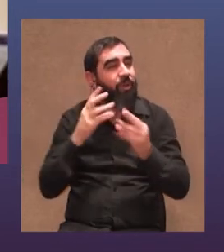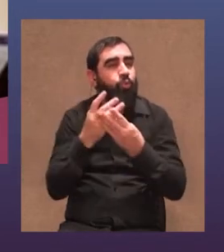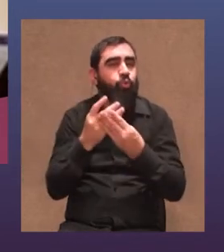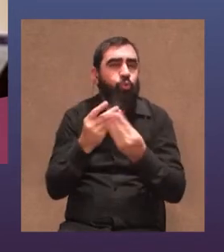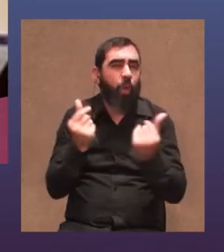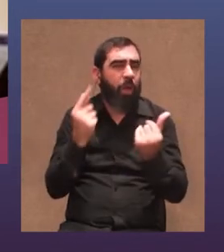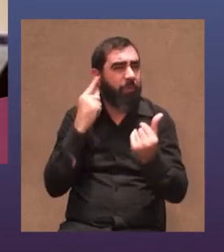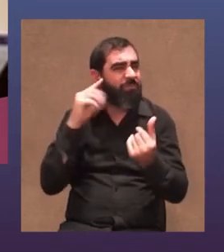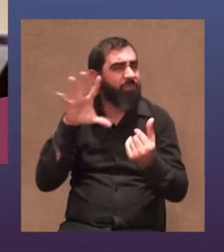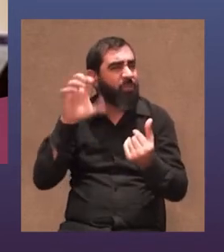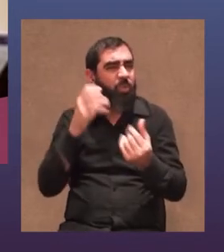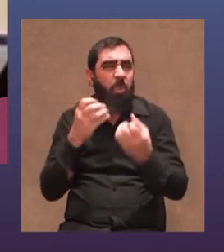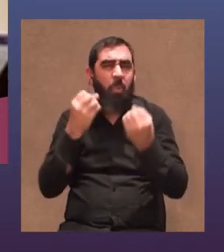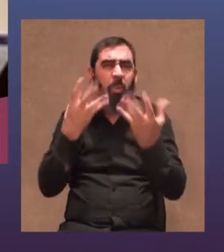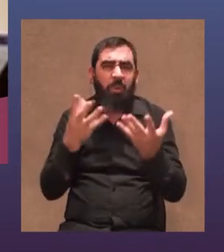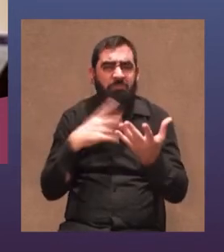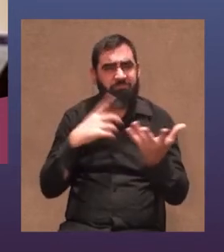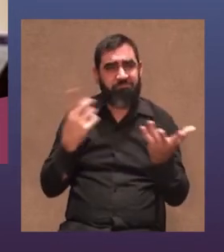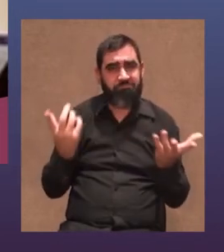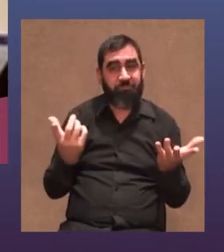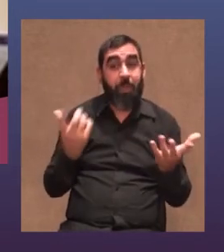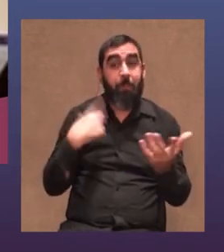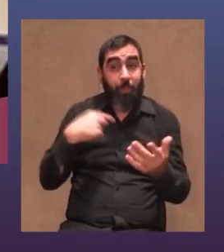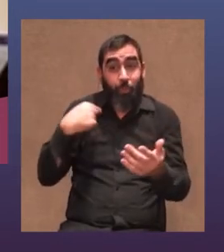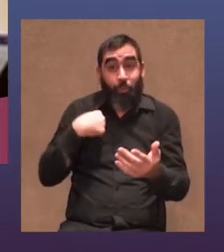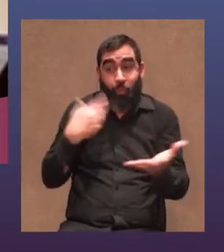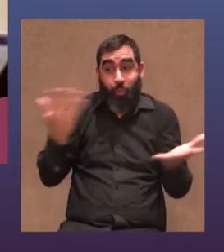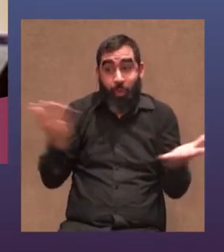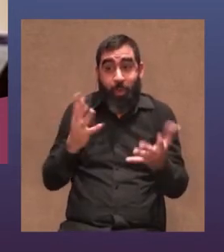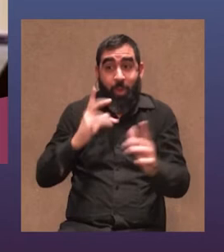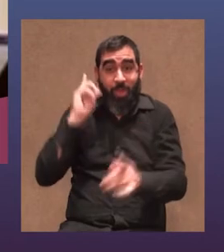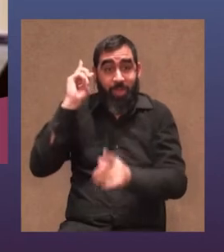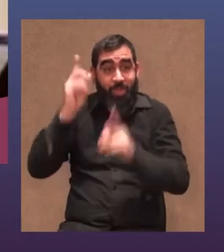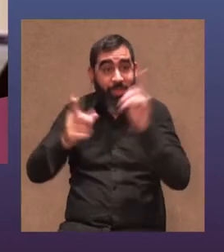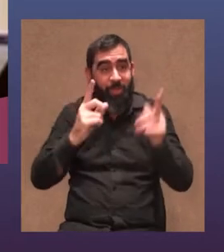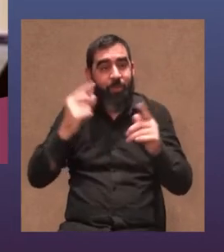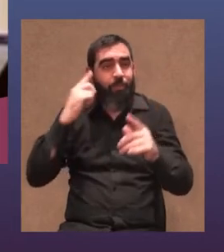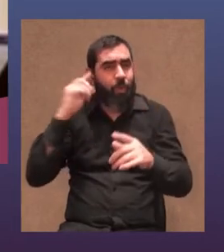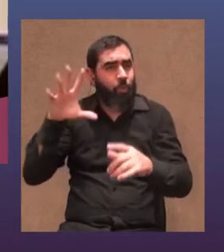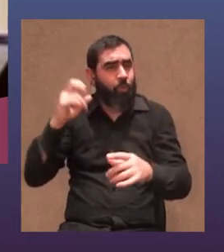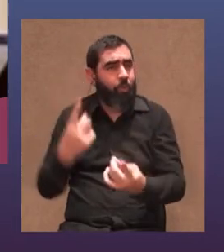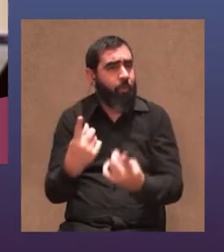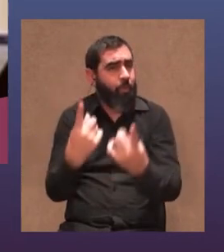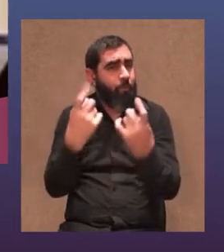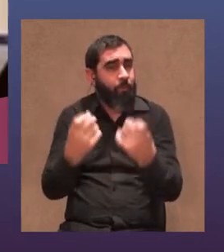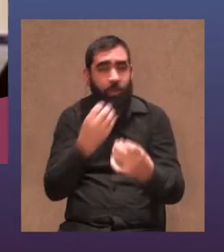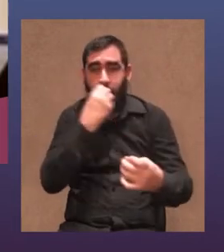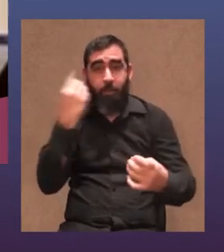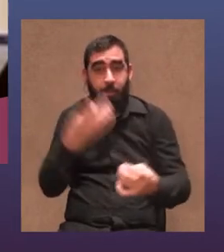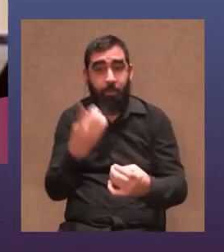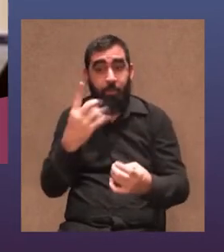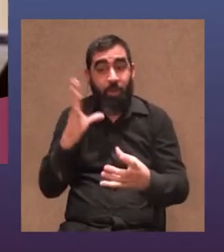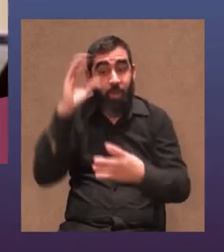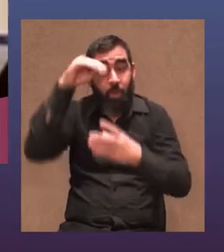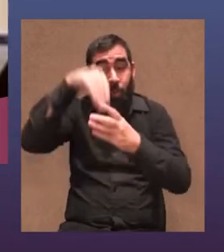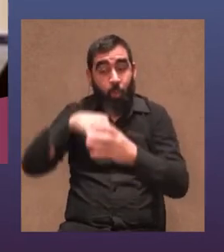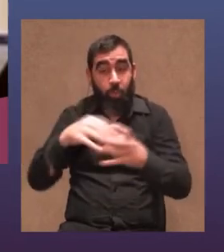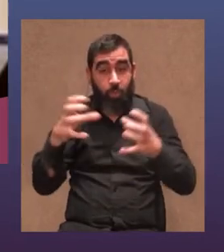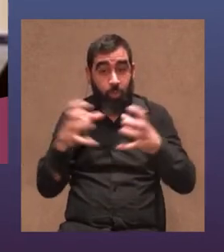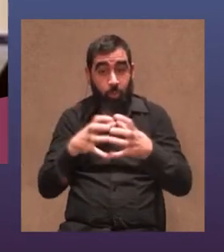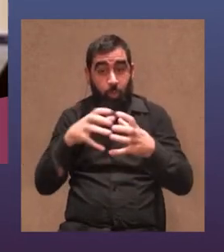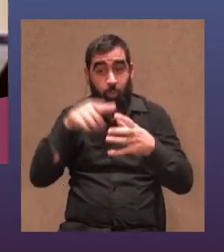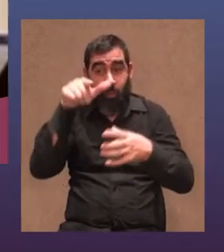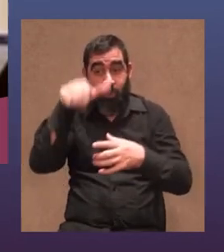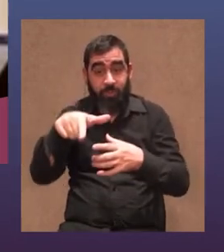tan suave? ¿Por qué tocan tan suave? Y es el lugar donde estoy, más. Pero formar parte de todo ese ritual que